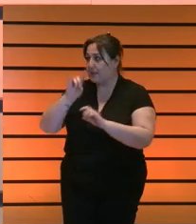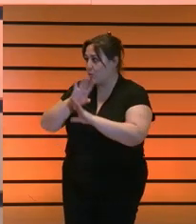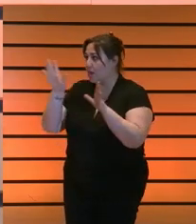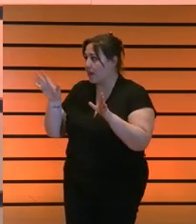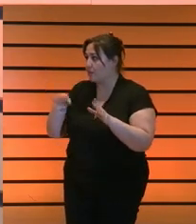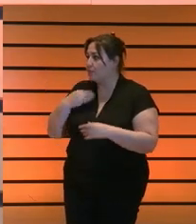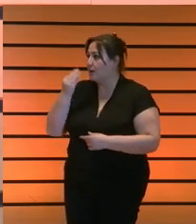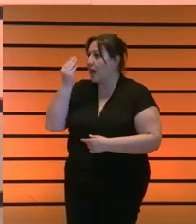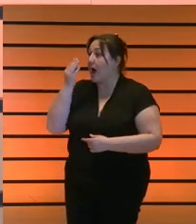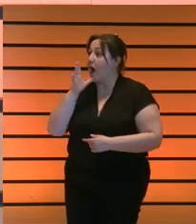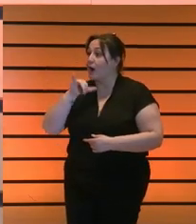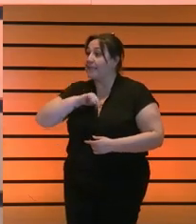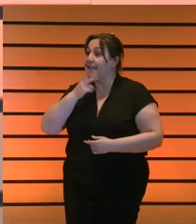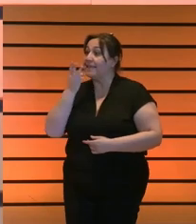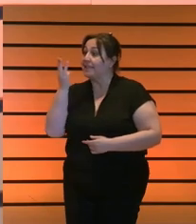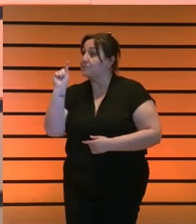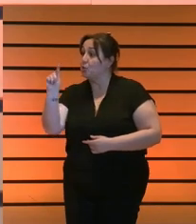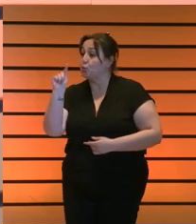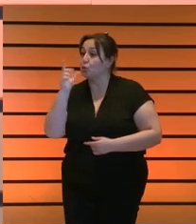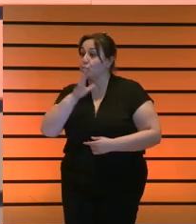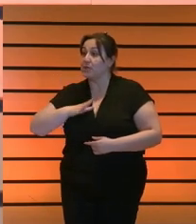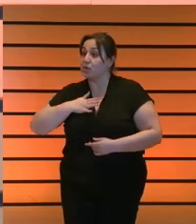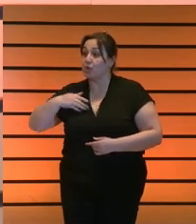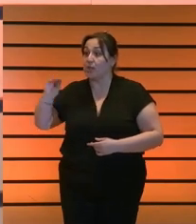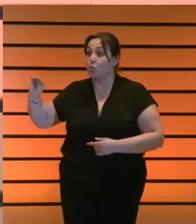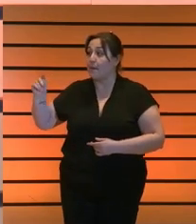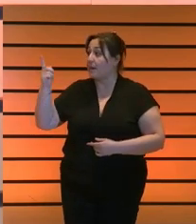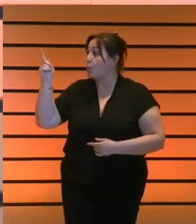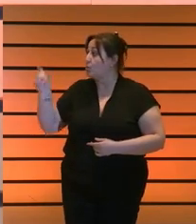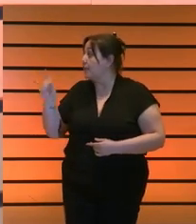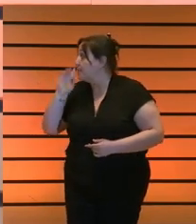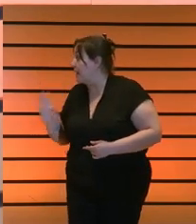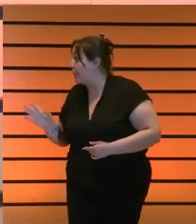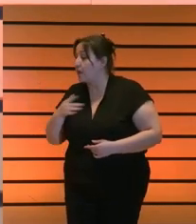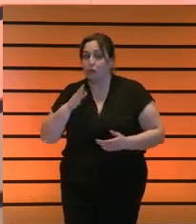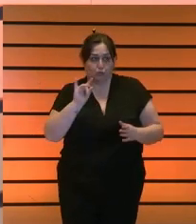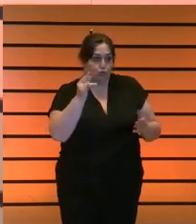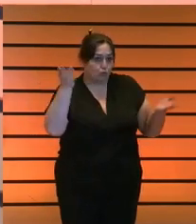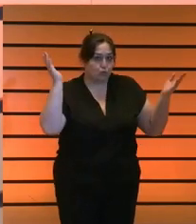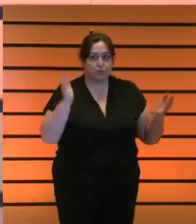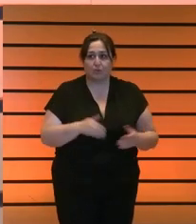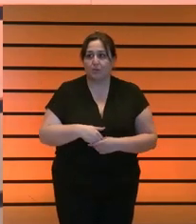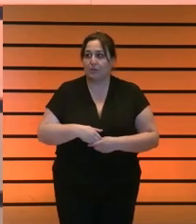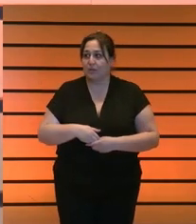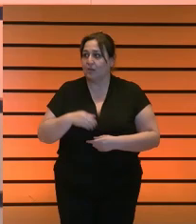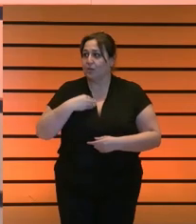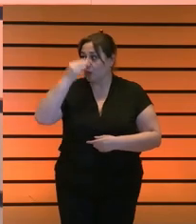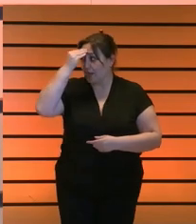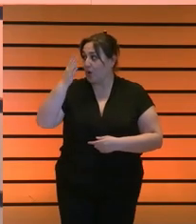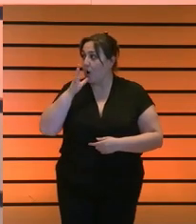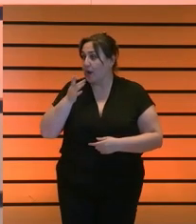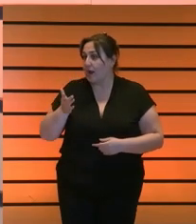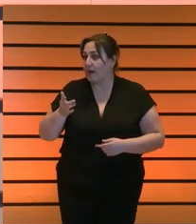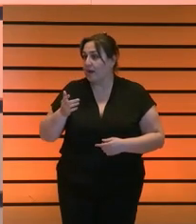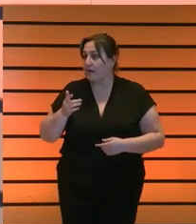tres minutitos para hacer alguna pregunta si te parece sí sí sí sí yo creo que estamos